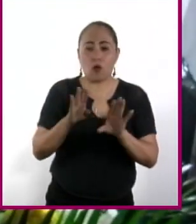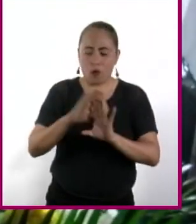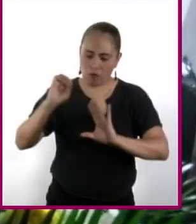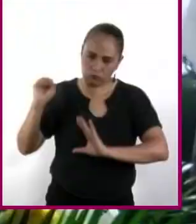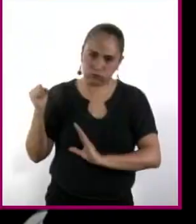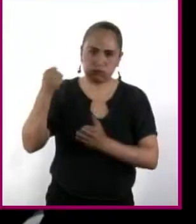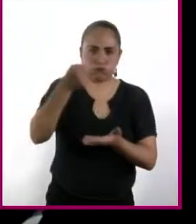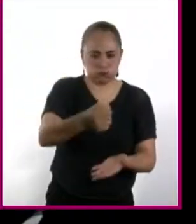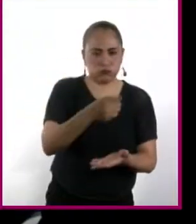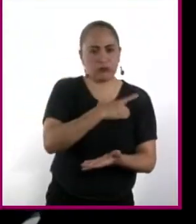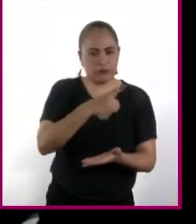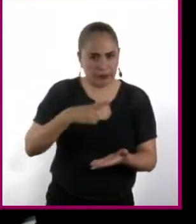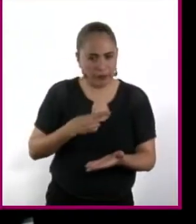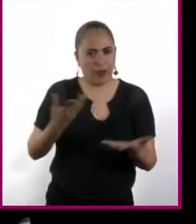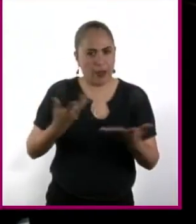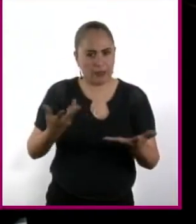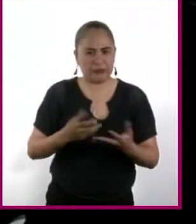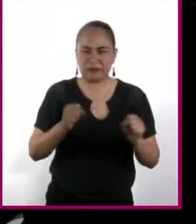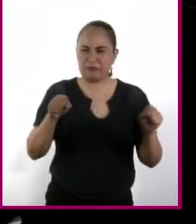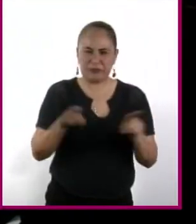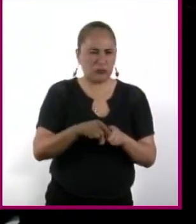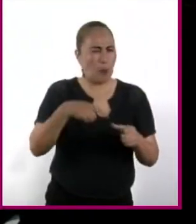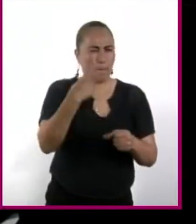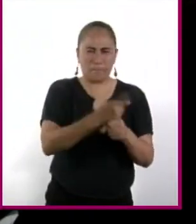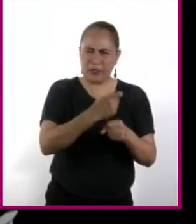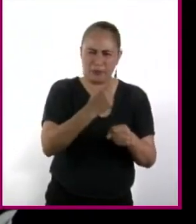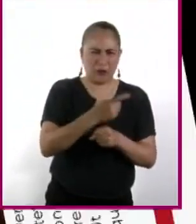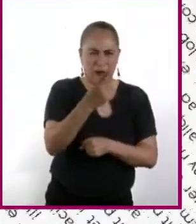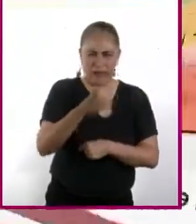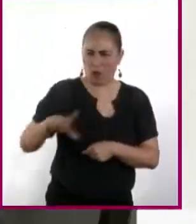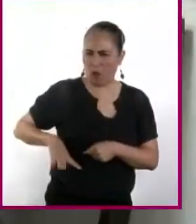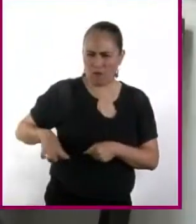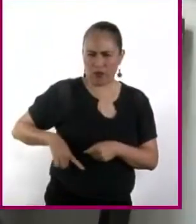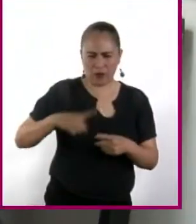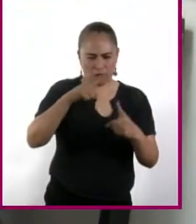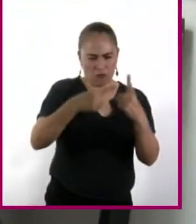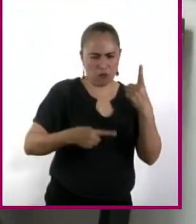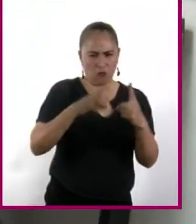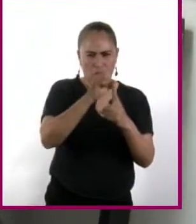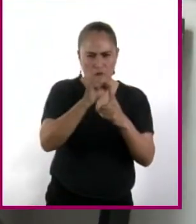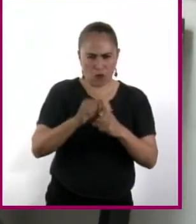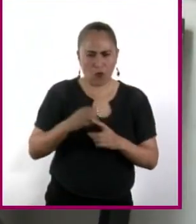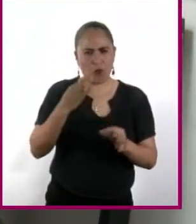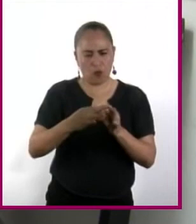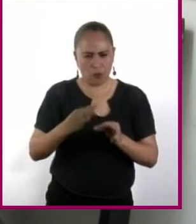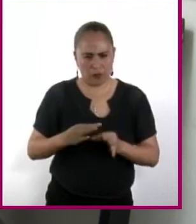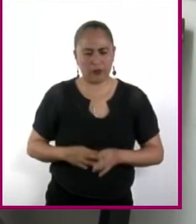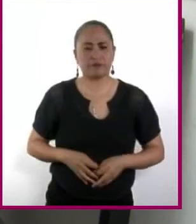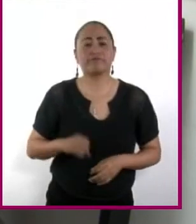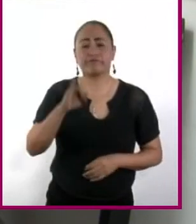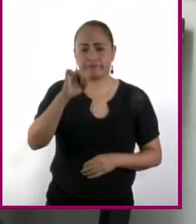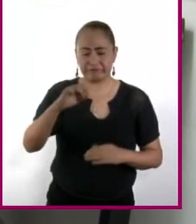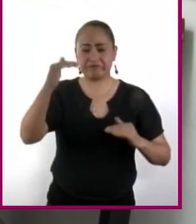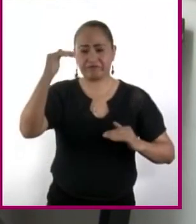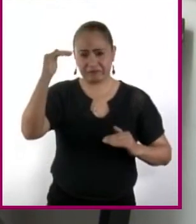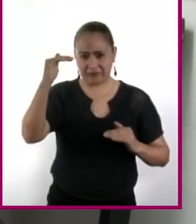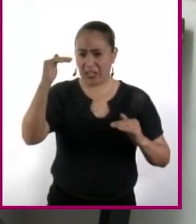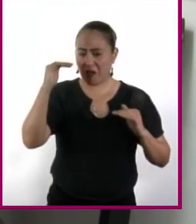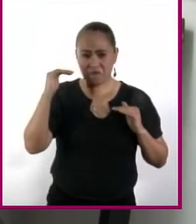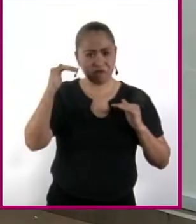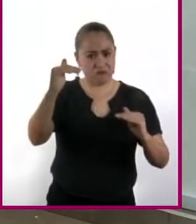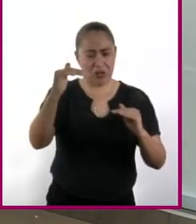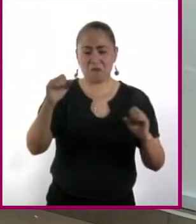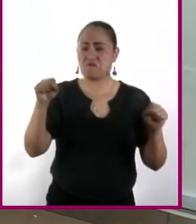sector y convertir en una de las prioridades de atención gubernamental. La inequidad social ha estado presente a lo largo de la historia de la